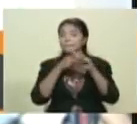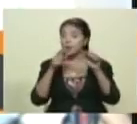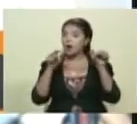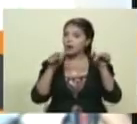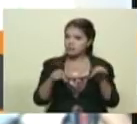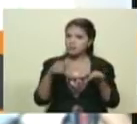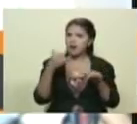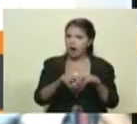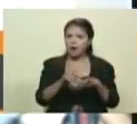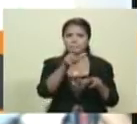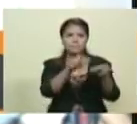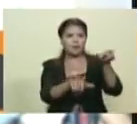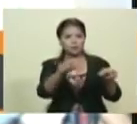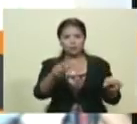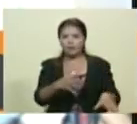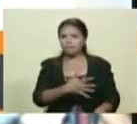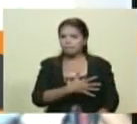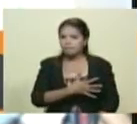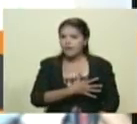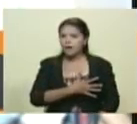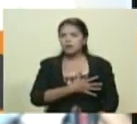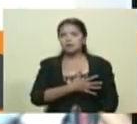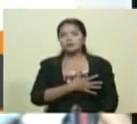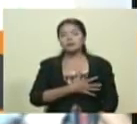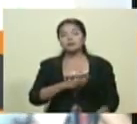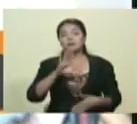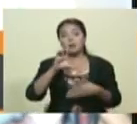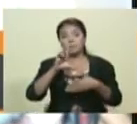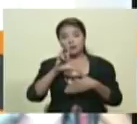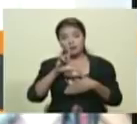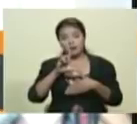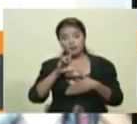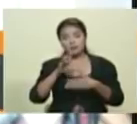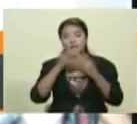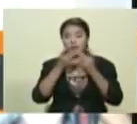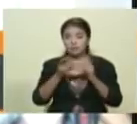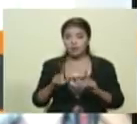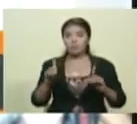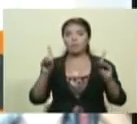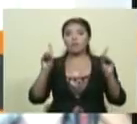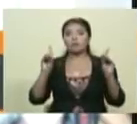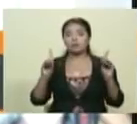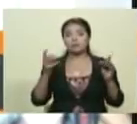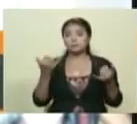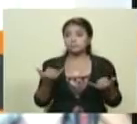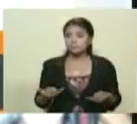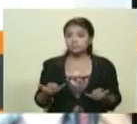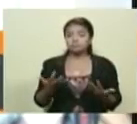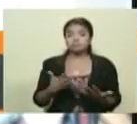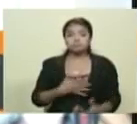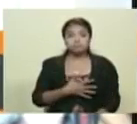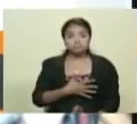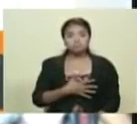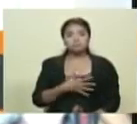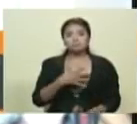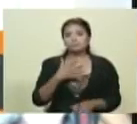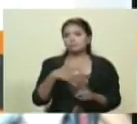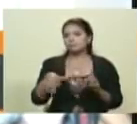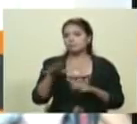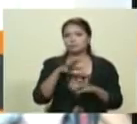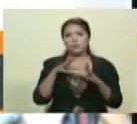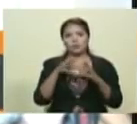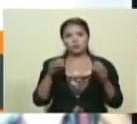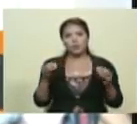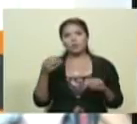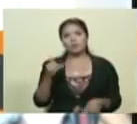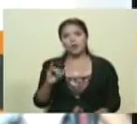demócratas, patriotas de América Latina, que estamos con las realizaciones que se han hecho en